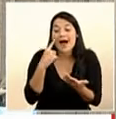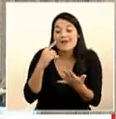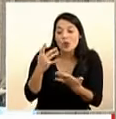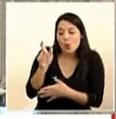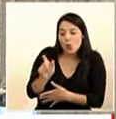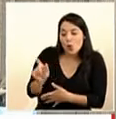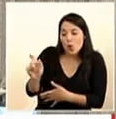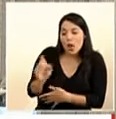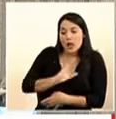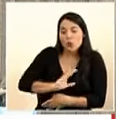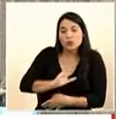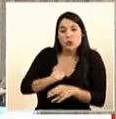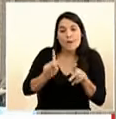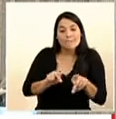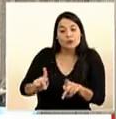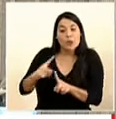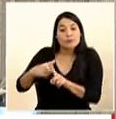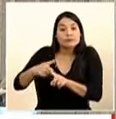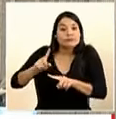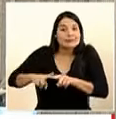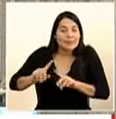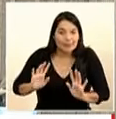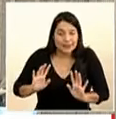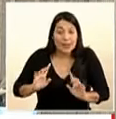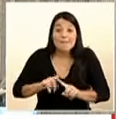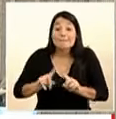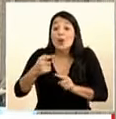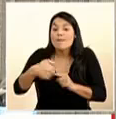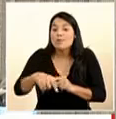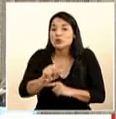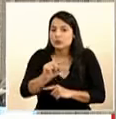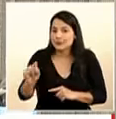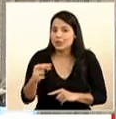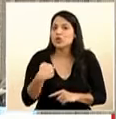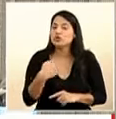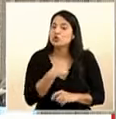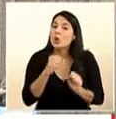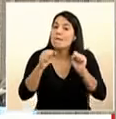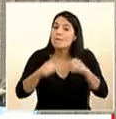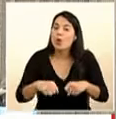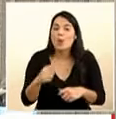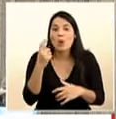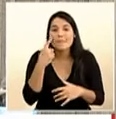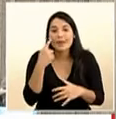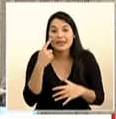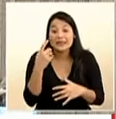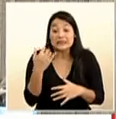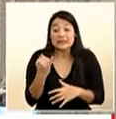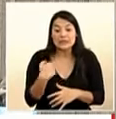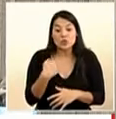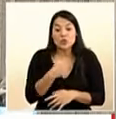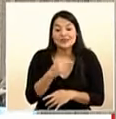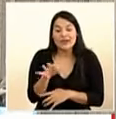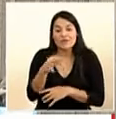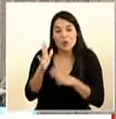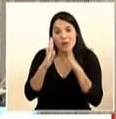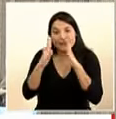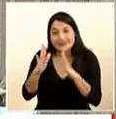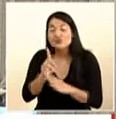ya diagnosticados pero en las próximas semanas veremos qué tan eficaz es el abordaje de esa estrategia